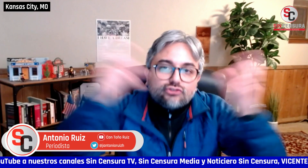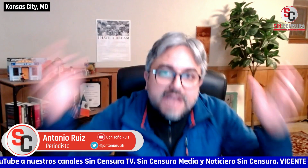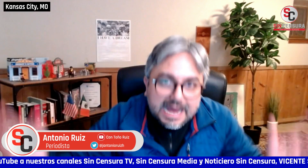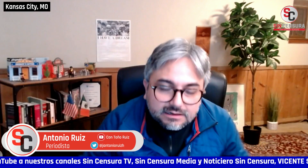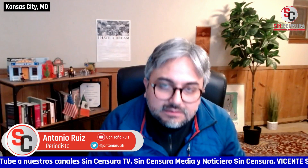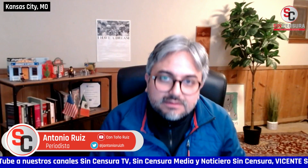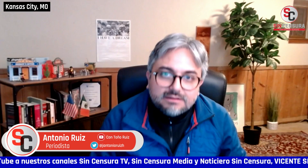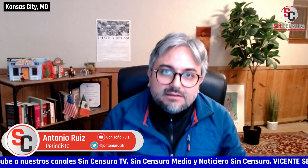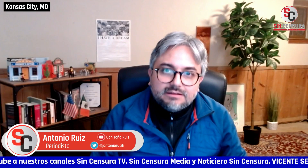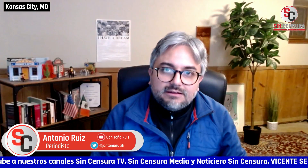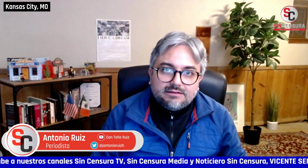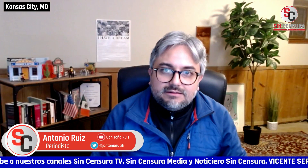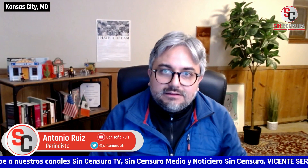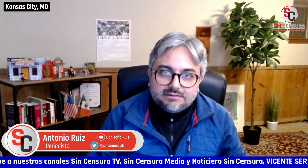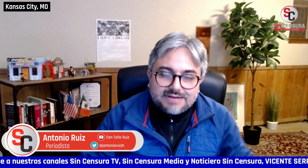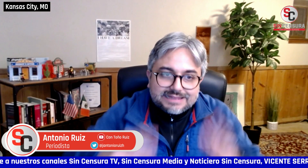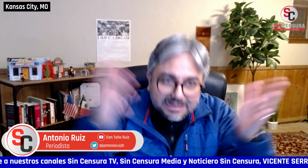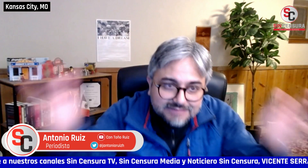negociar,